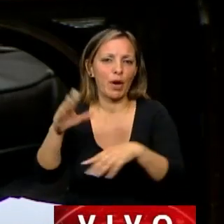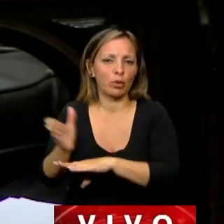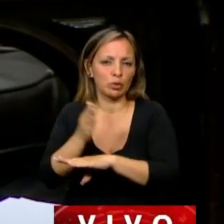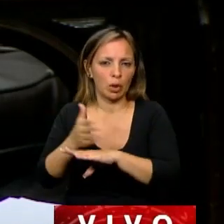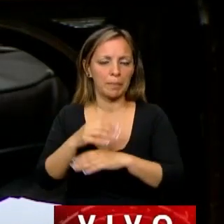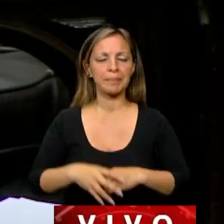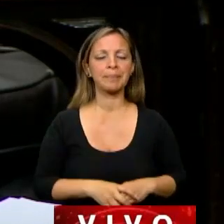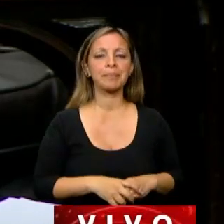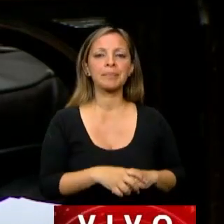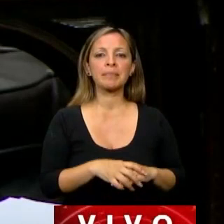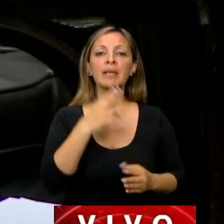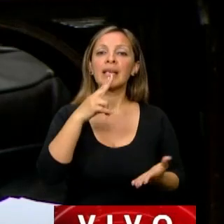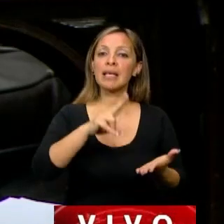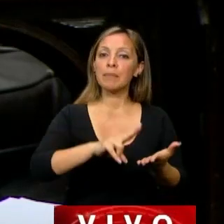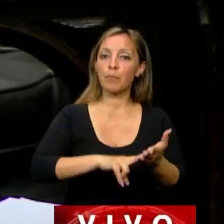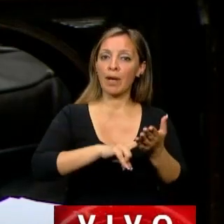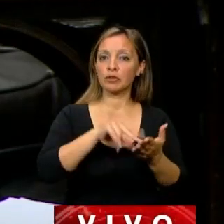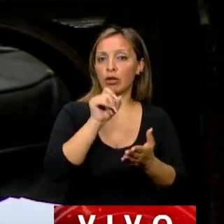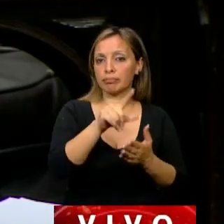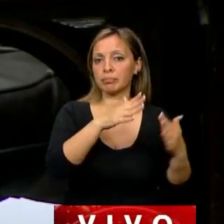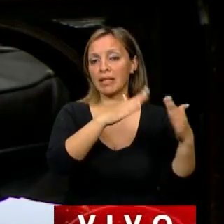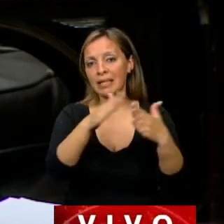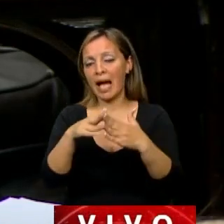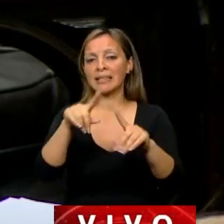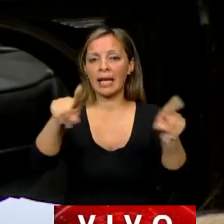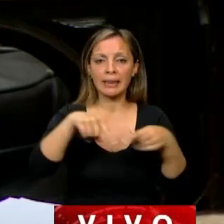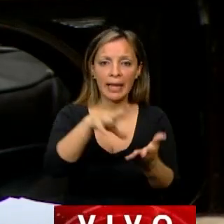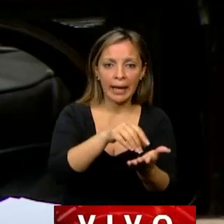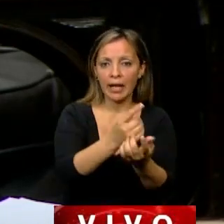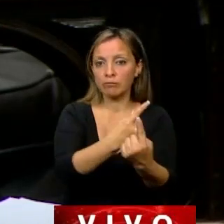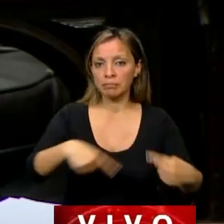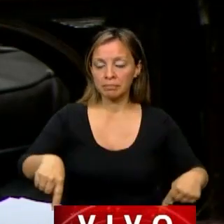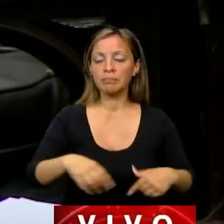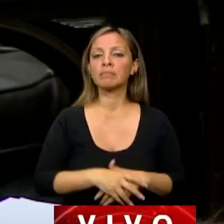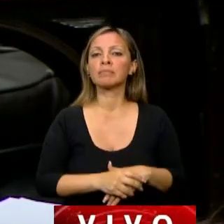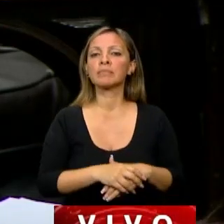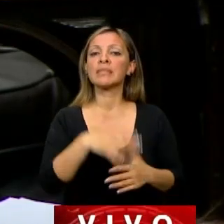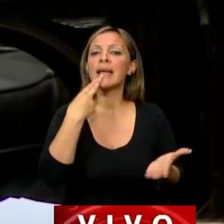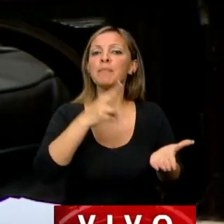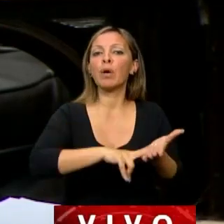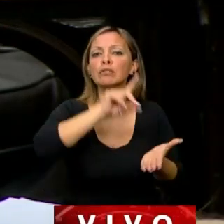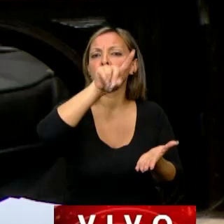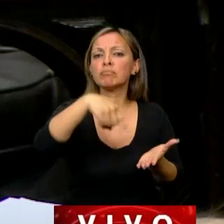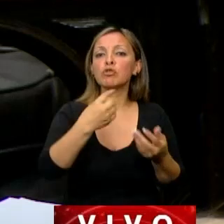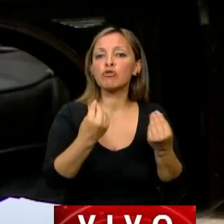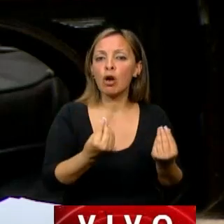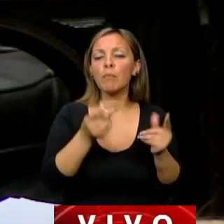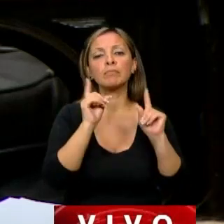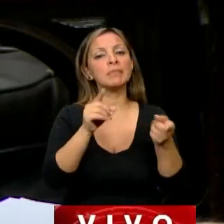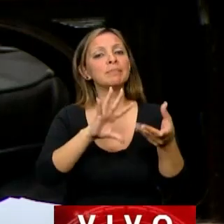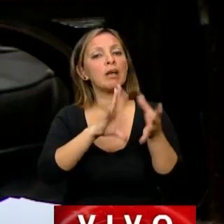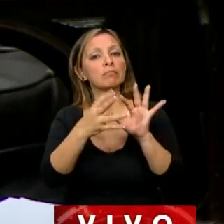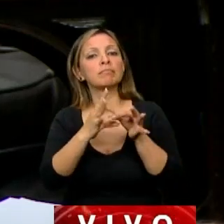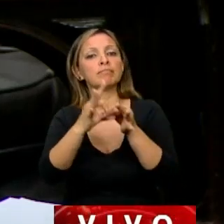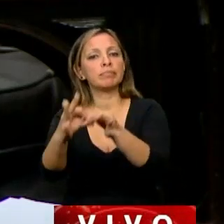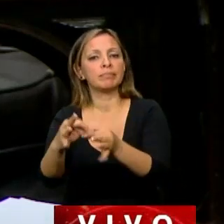inmobiliario a adoptar para el cálculo de las valuaciones fiscales los procedimientos establecidos por el